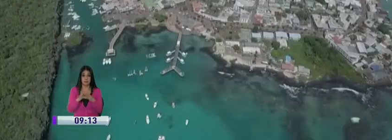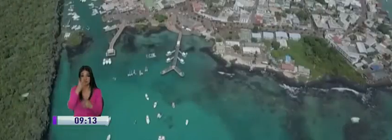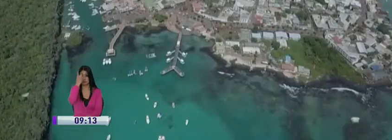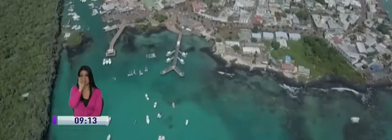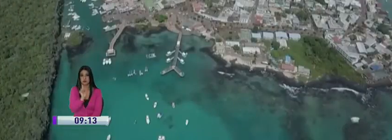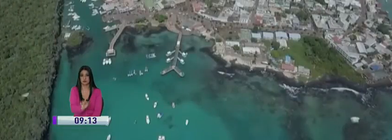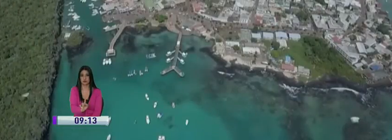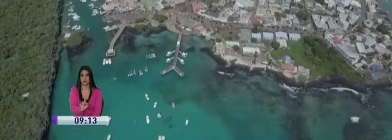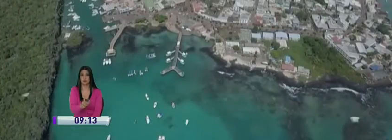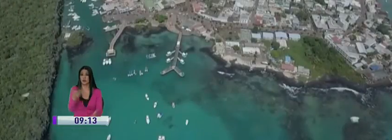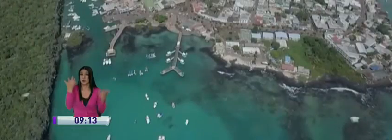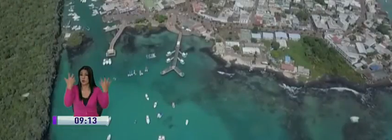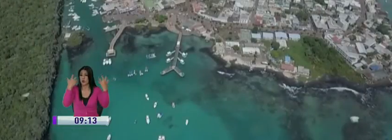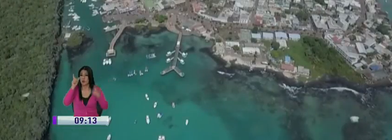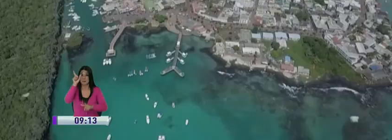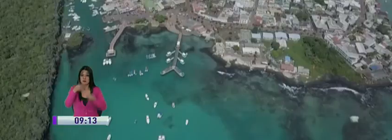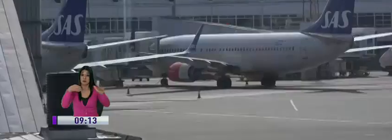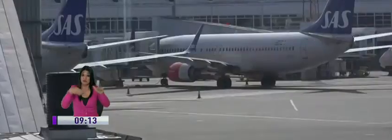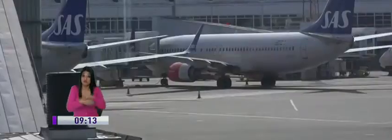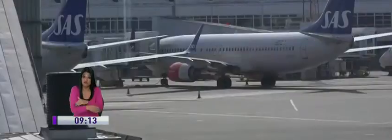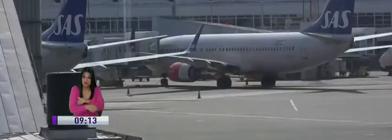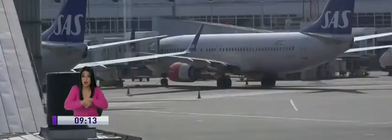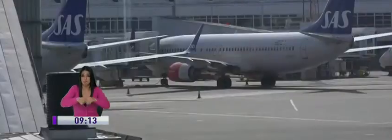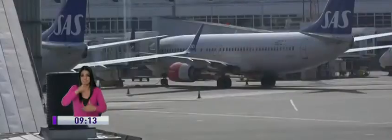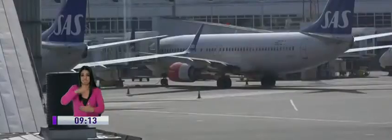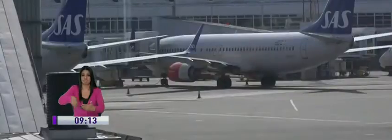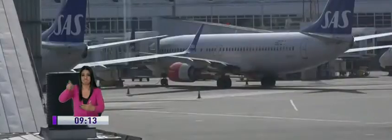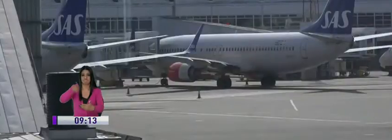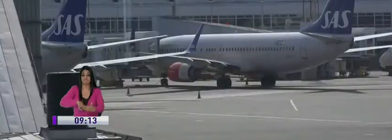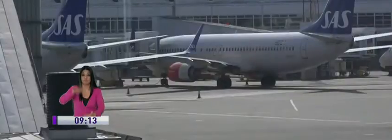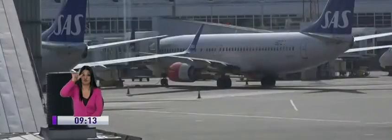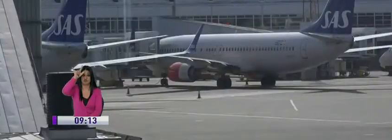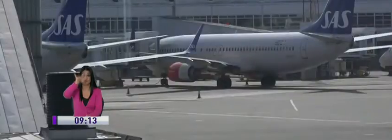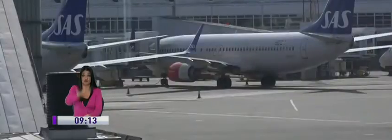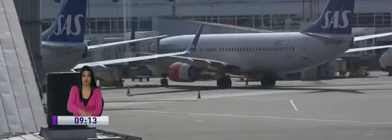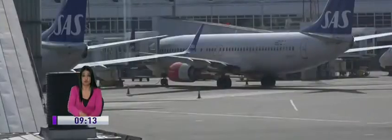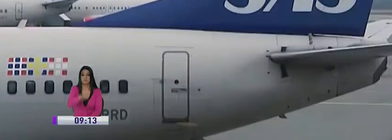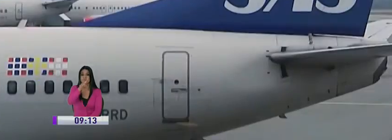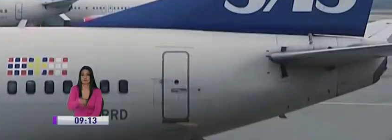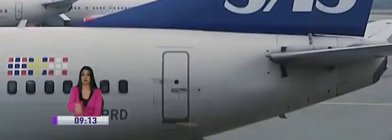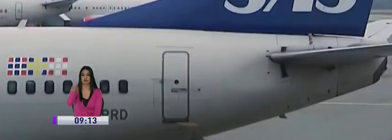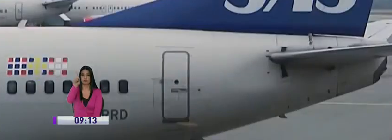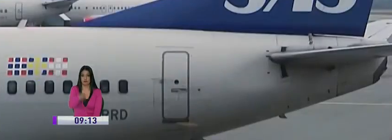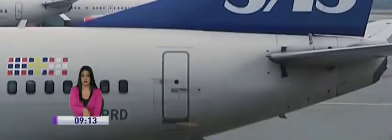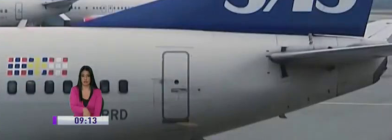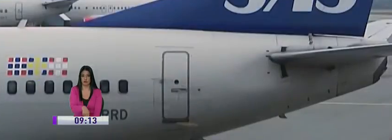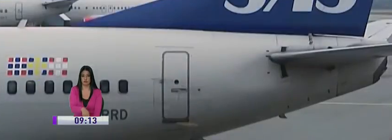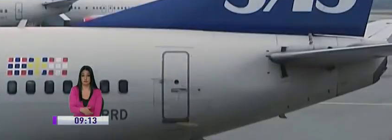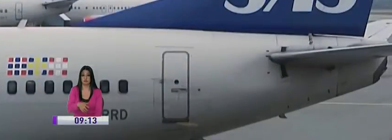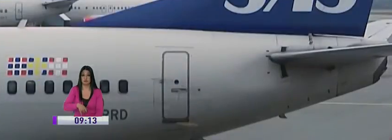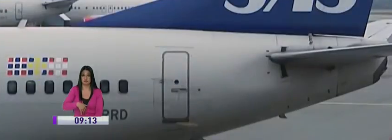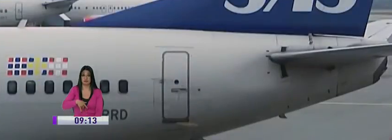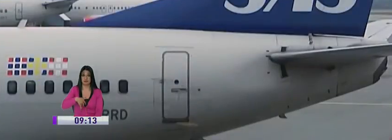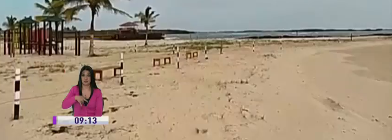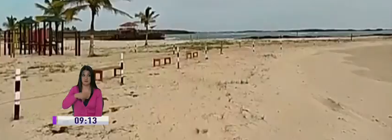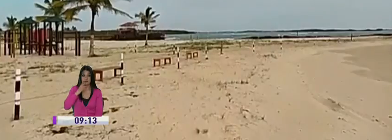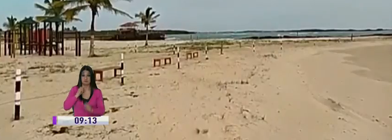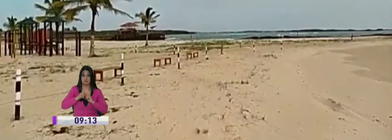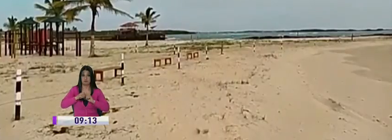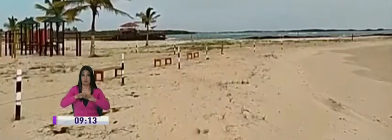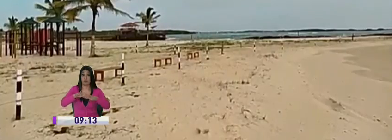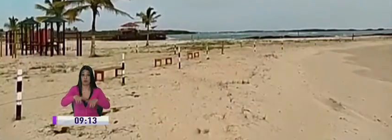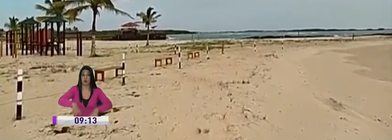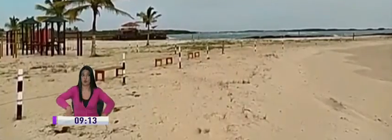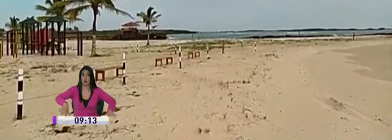del ingreso de cualquier persona a las islas. Los vuelos no podrán aterrizar en el archipiélago para evitar la propagación del coronavirus en una